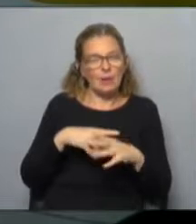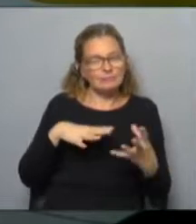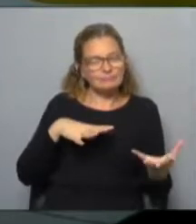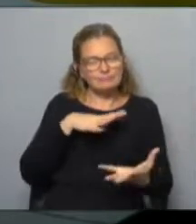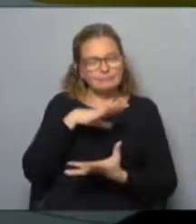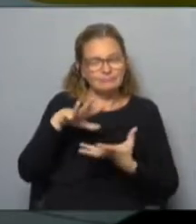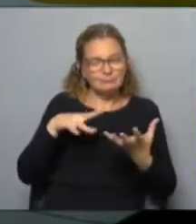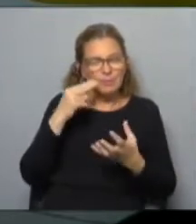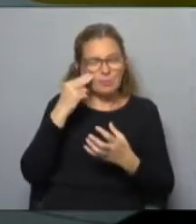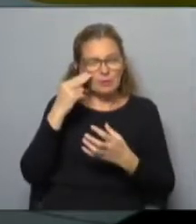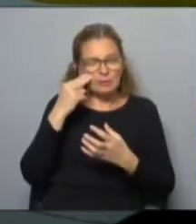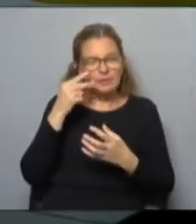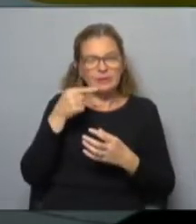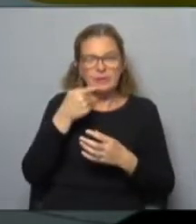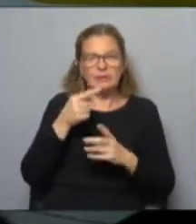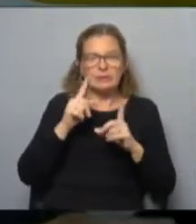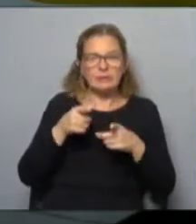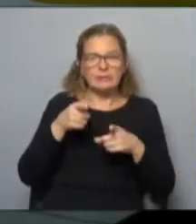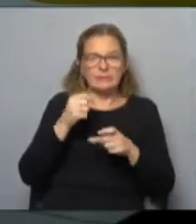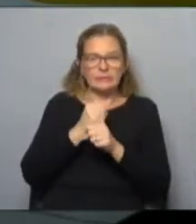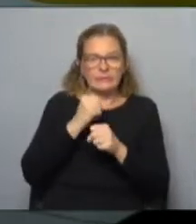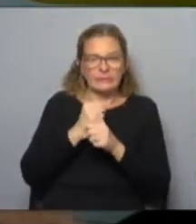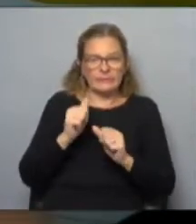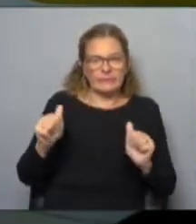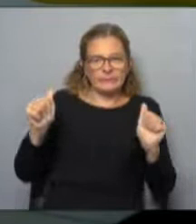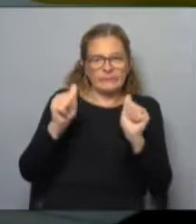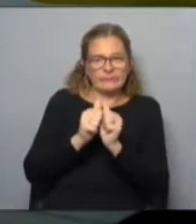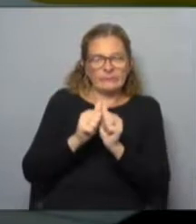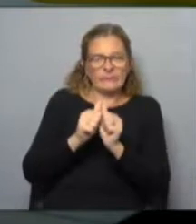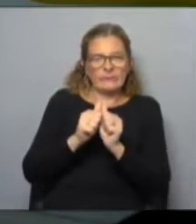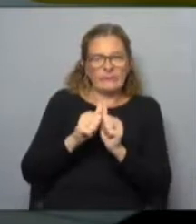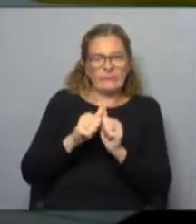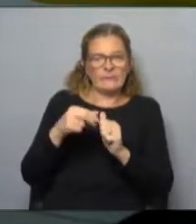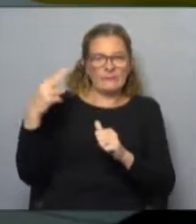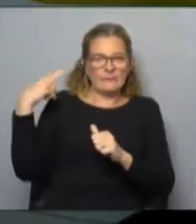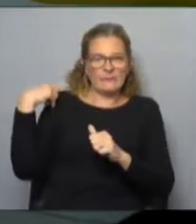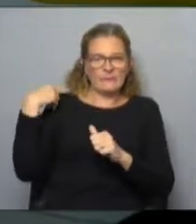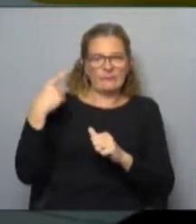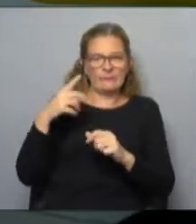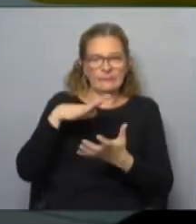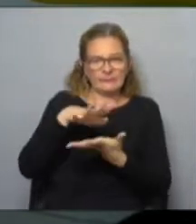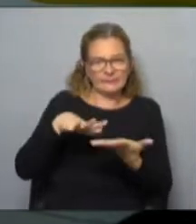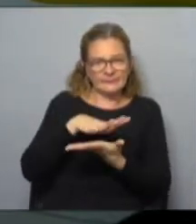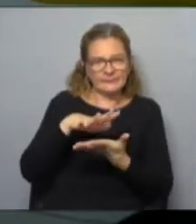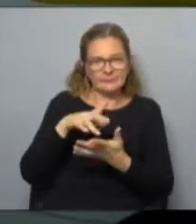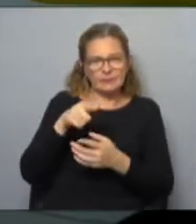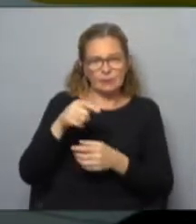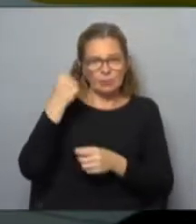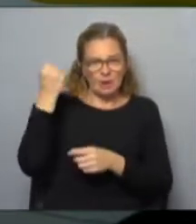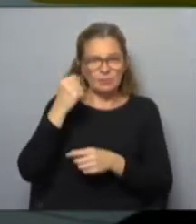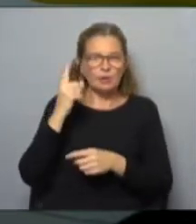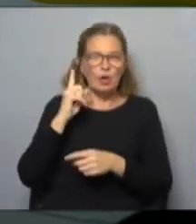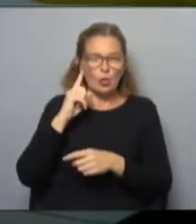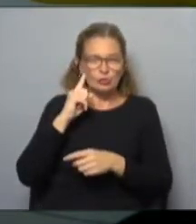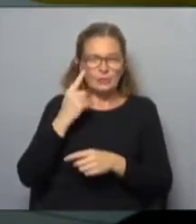estos hechos. Además, hizo referencia a que este trabajo tiene que ser en conjunto y que los comisarios de cada zona, de cada barrio, tienen que ser los referentes. Escuchemos